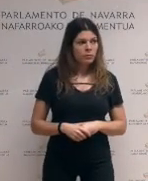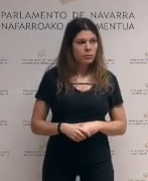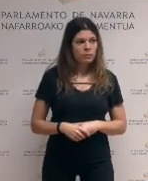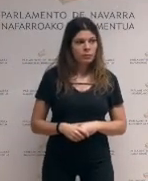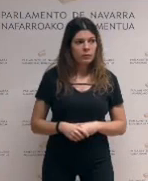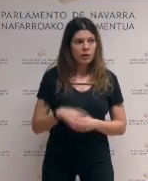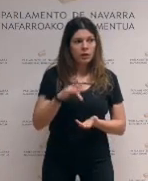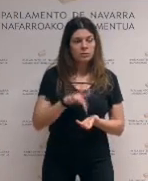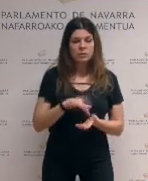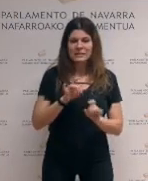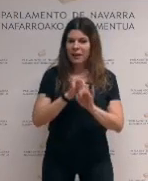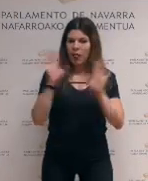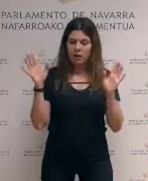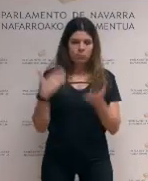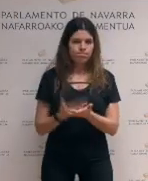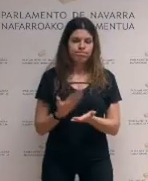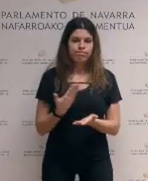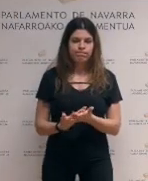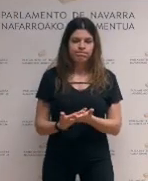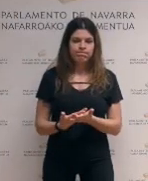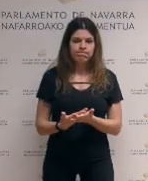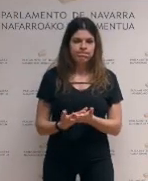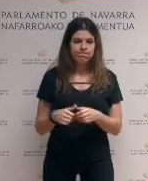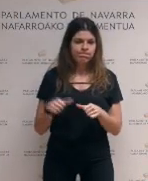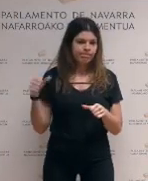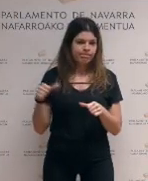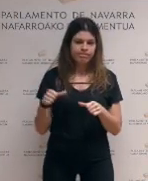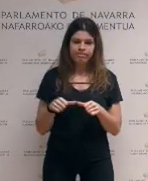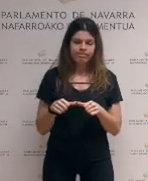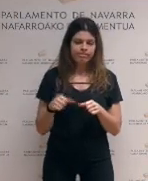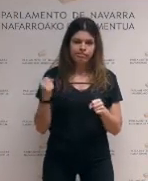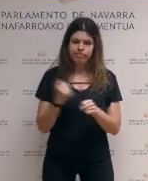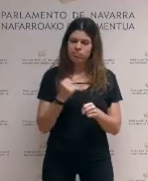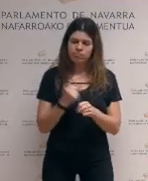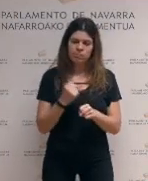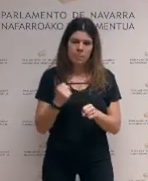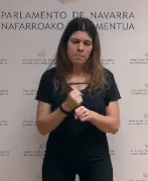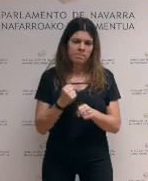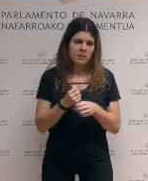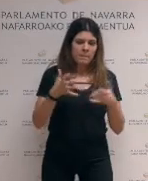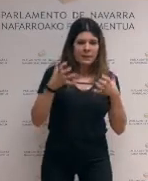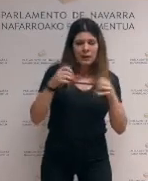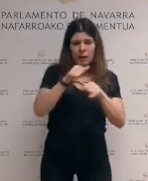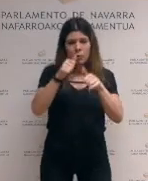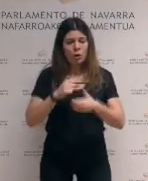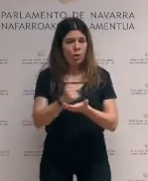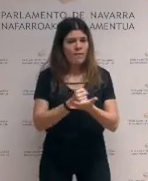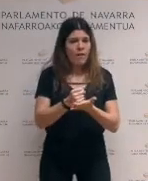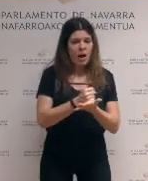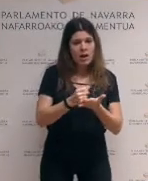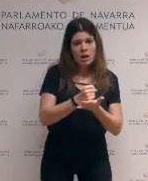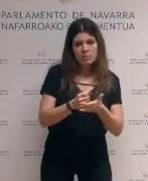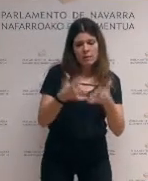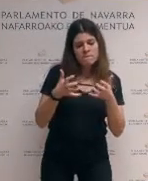Existe una evidencia clara de que no se ha trabajado para explotar las ventajas del modelo de farmacias que tenemos en nuestra comunidad foral,